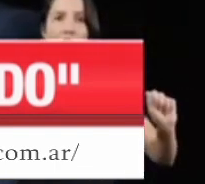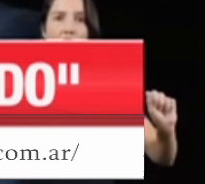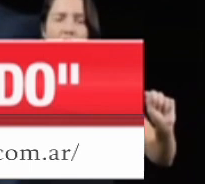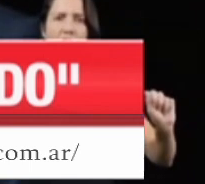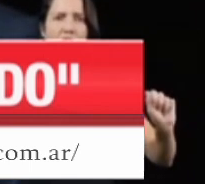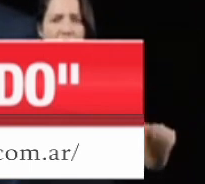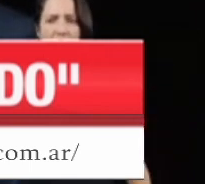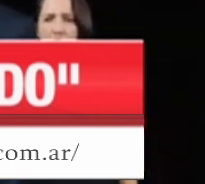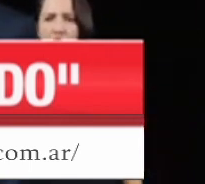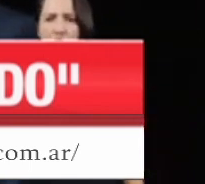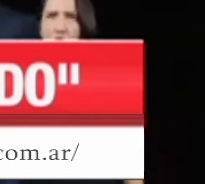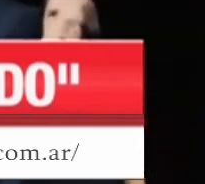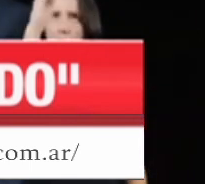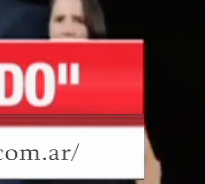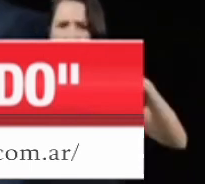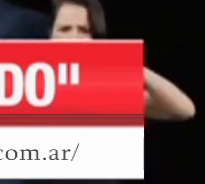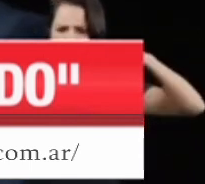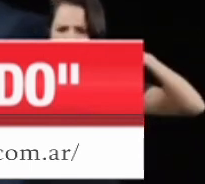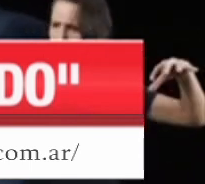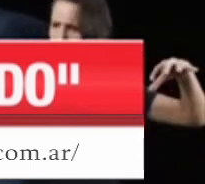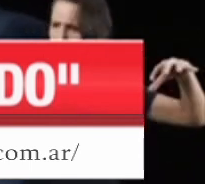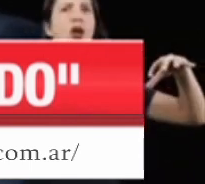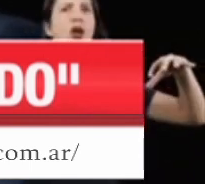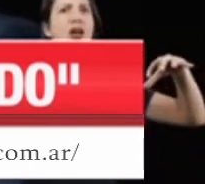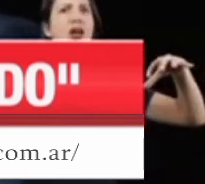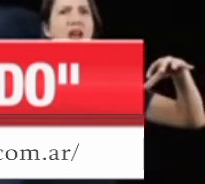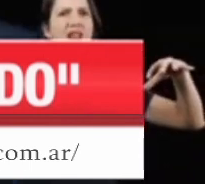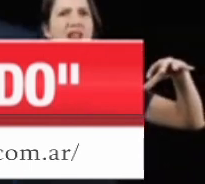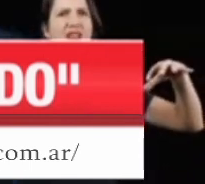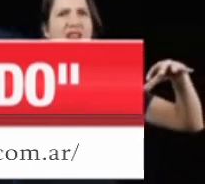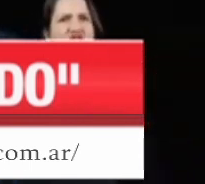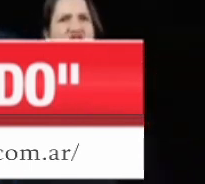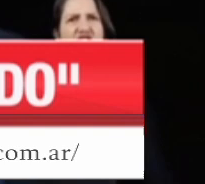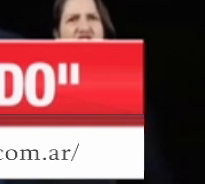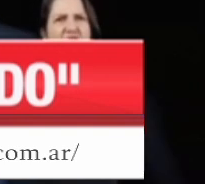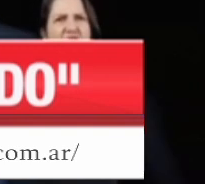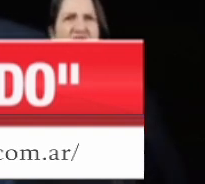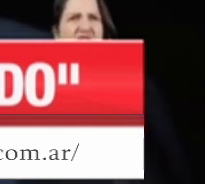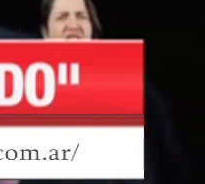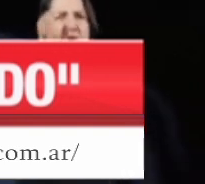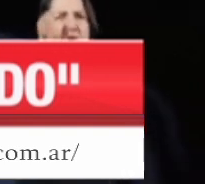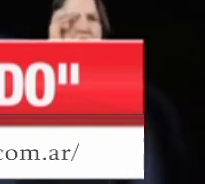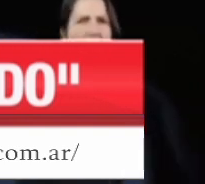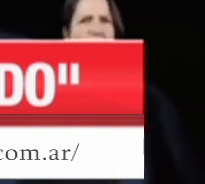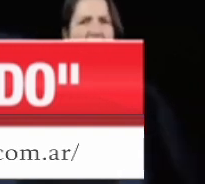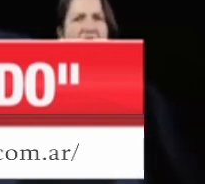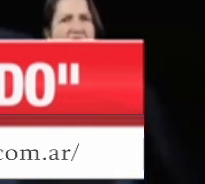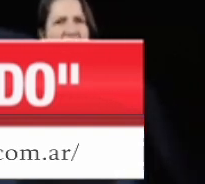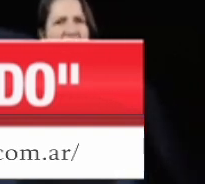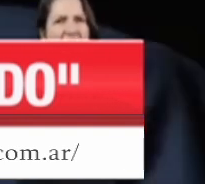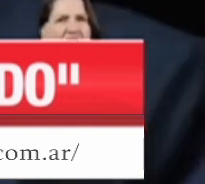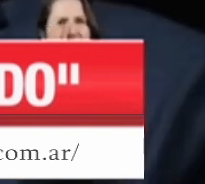de concreto intolerancia somos un único país más grande también